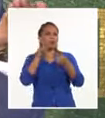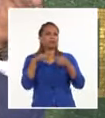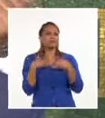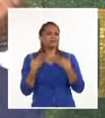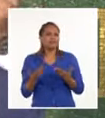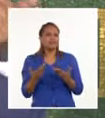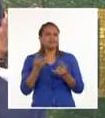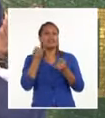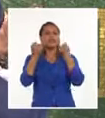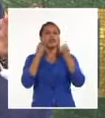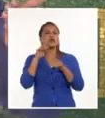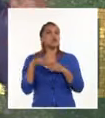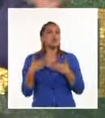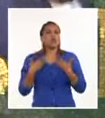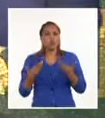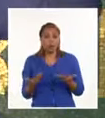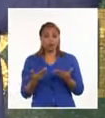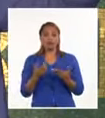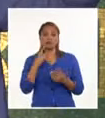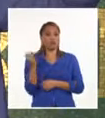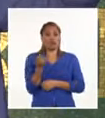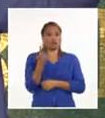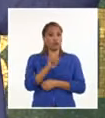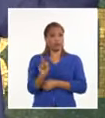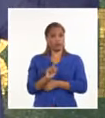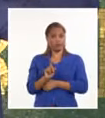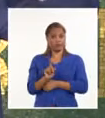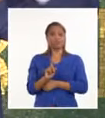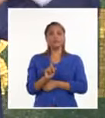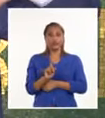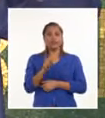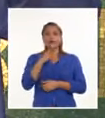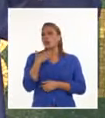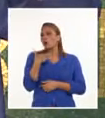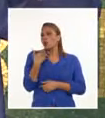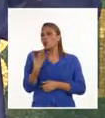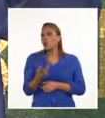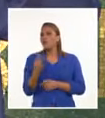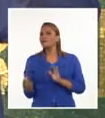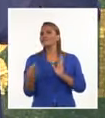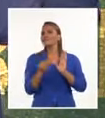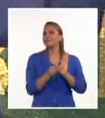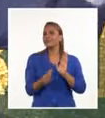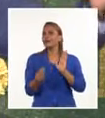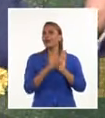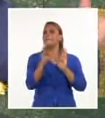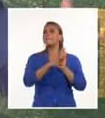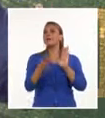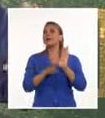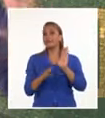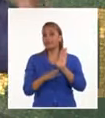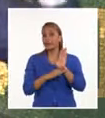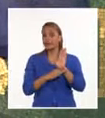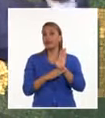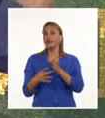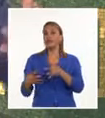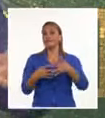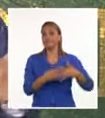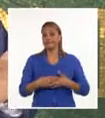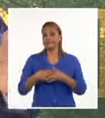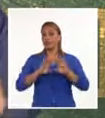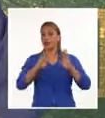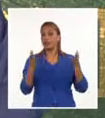intereses. Y no solamente eso, sino cómo se aplican las medidas coercitivas unilaterales en